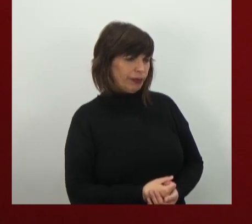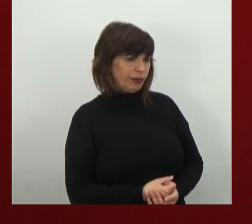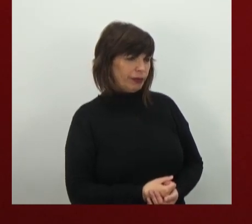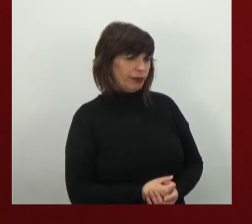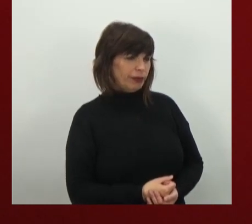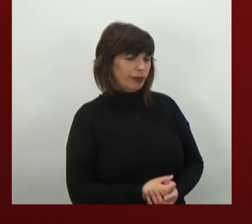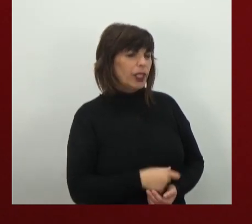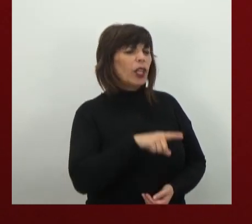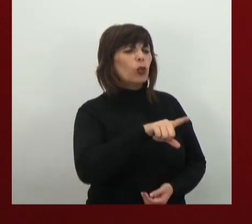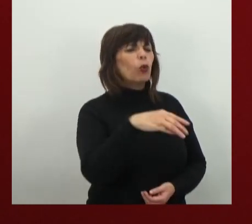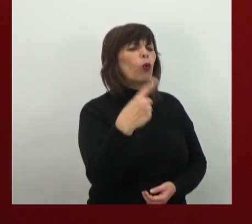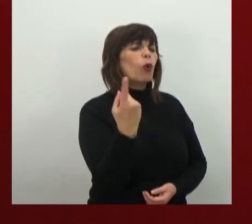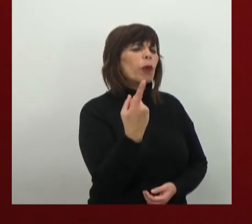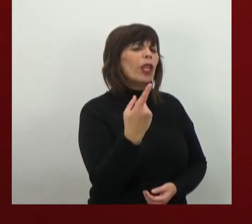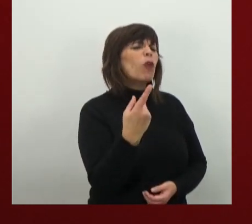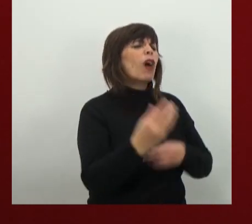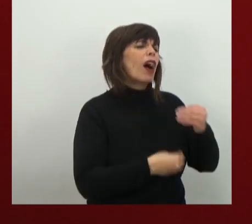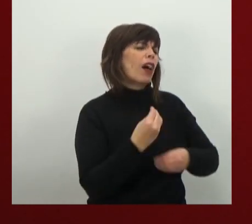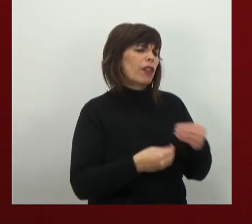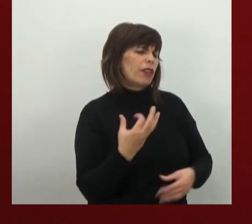¿Qué es lo primero?